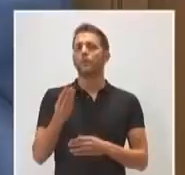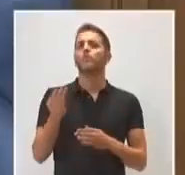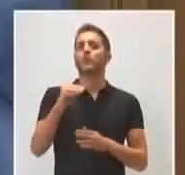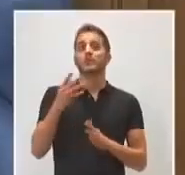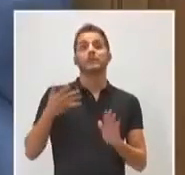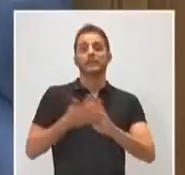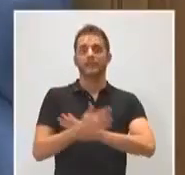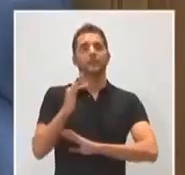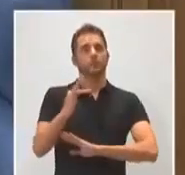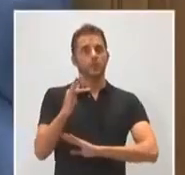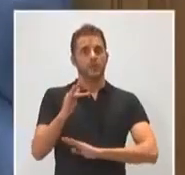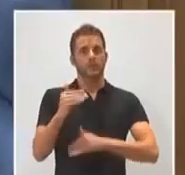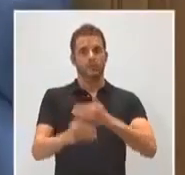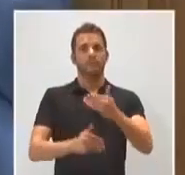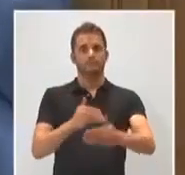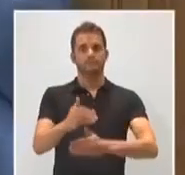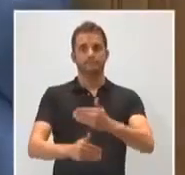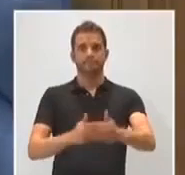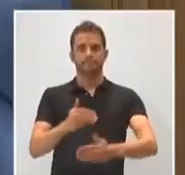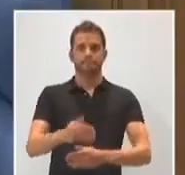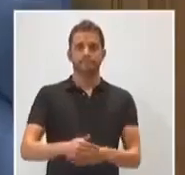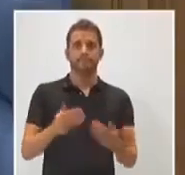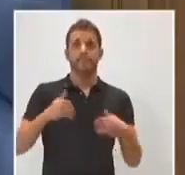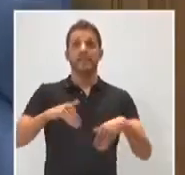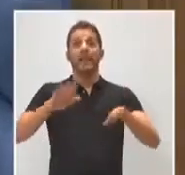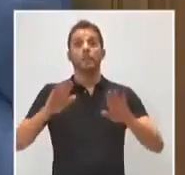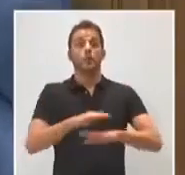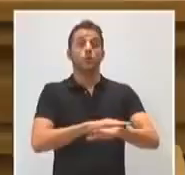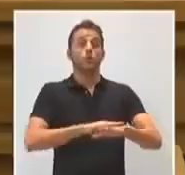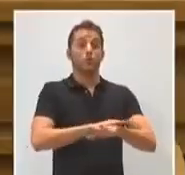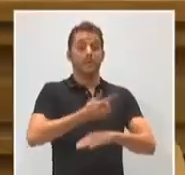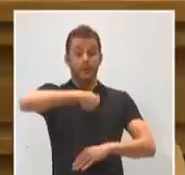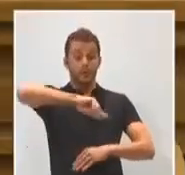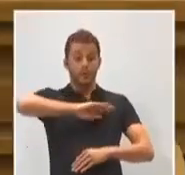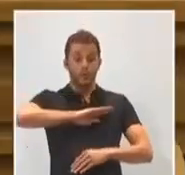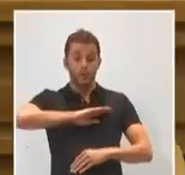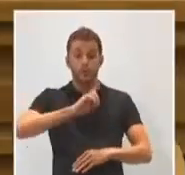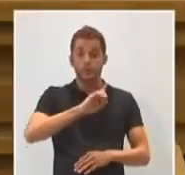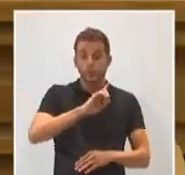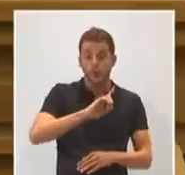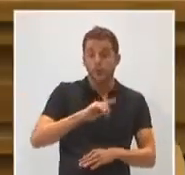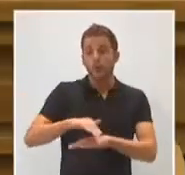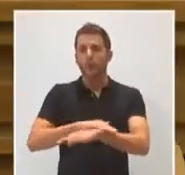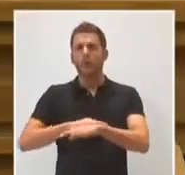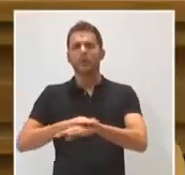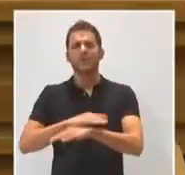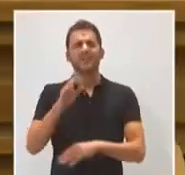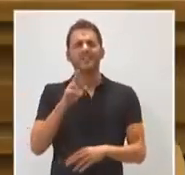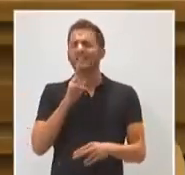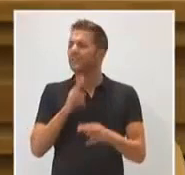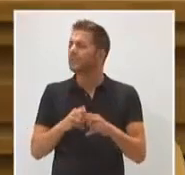dirección vamos a una buena dirección a lo mejor en vez de gobernar nosotros si hubiera seguido gobernando como se llamaba